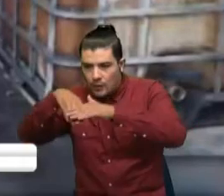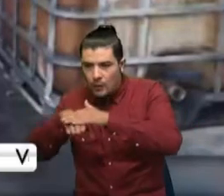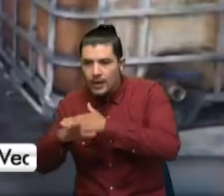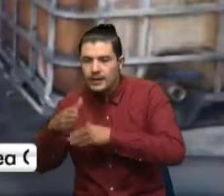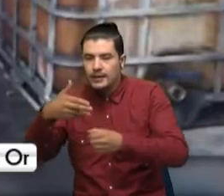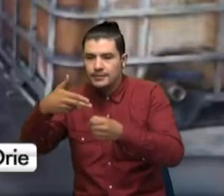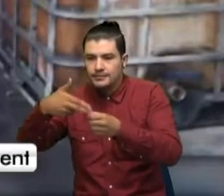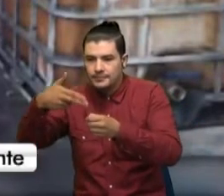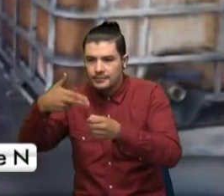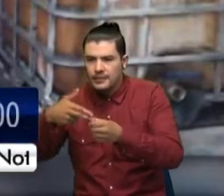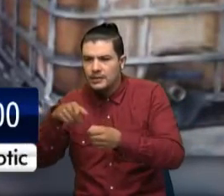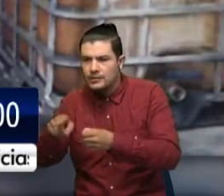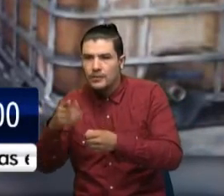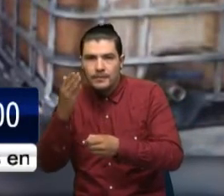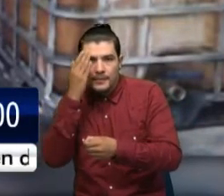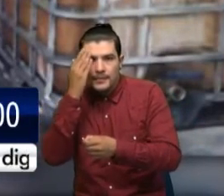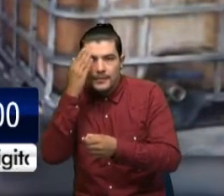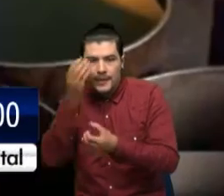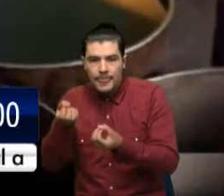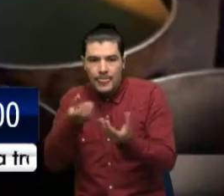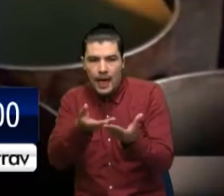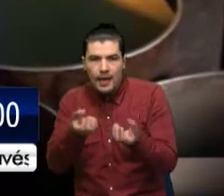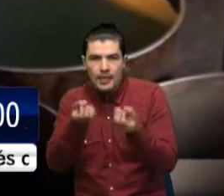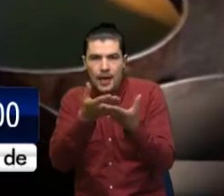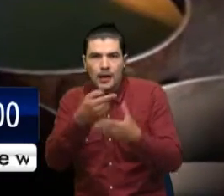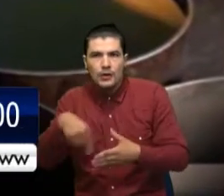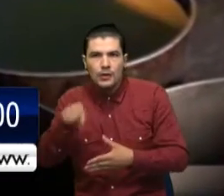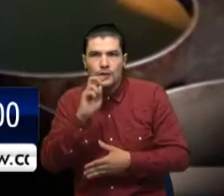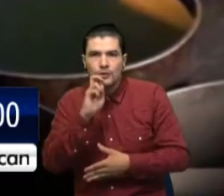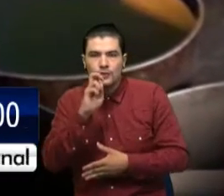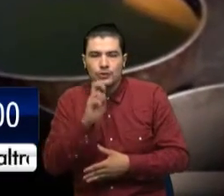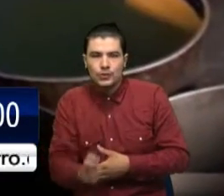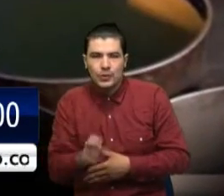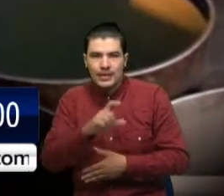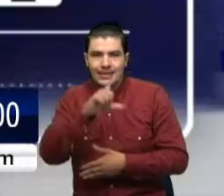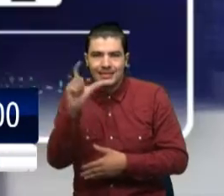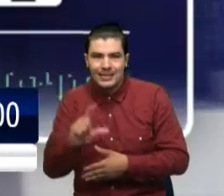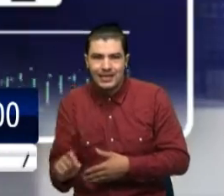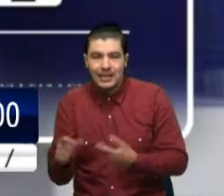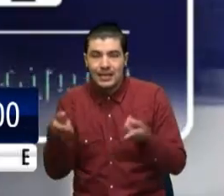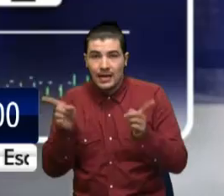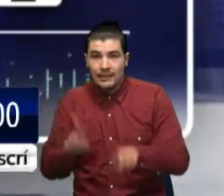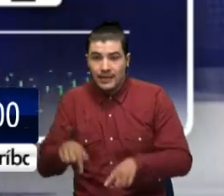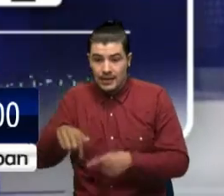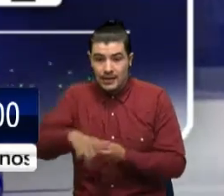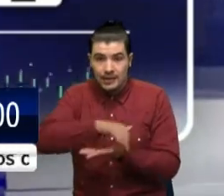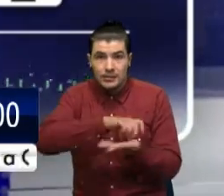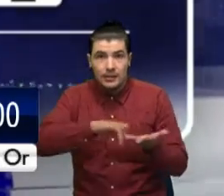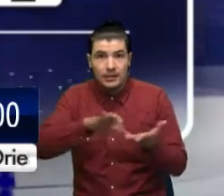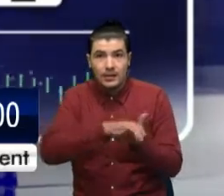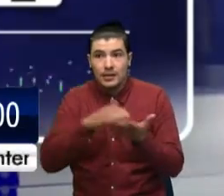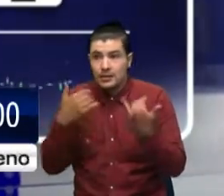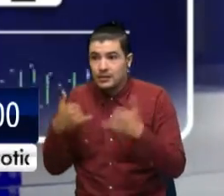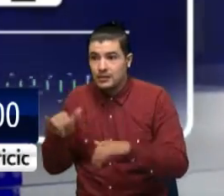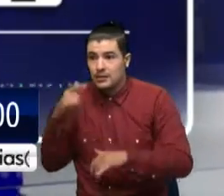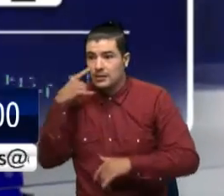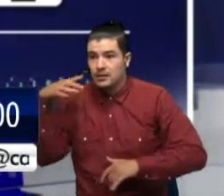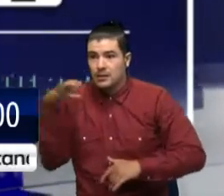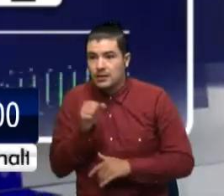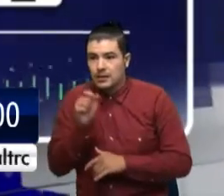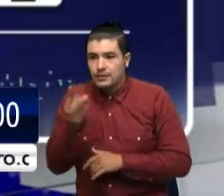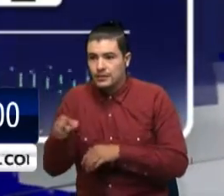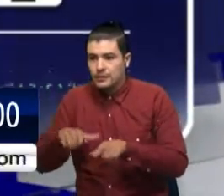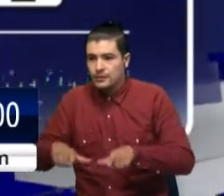que surtía de combustible a gran parte del sur de cesar y santander se logró desmantelar un